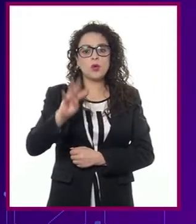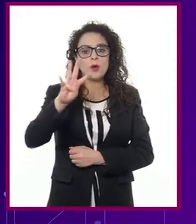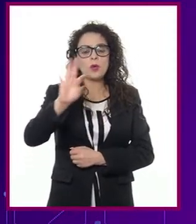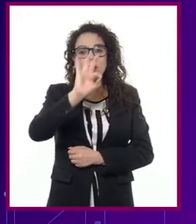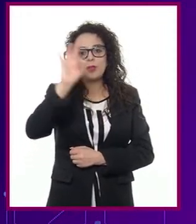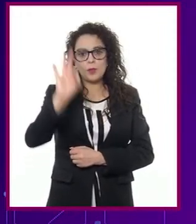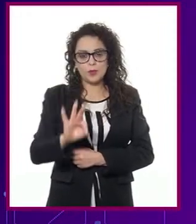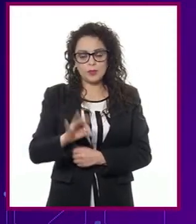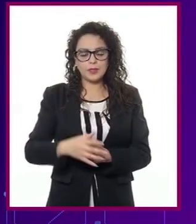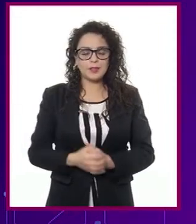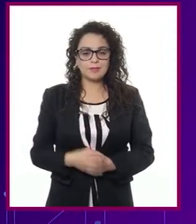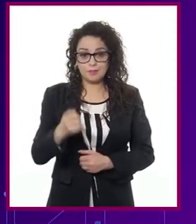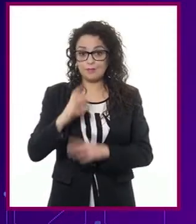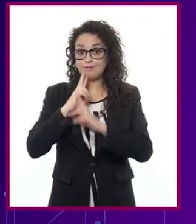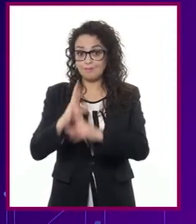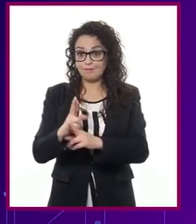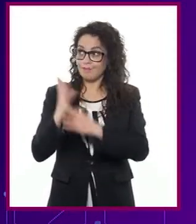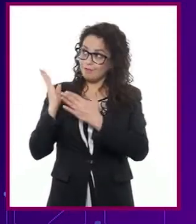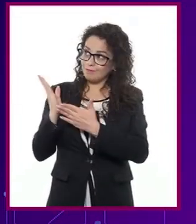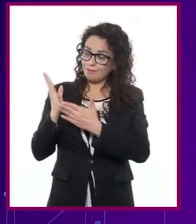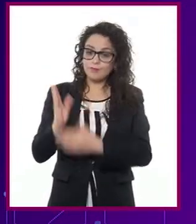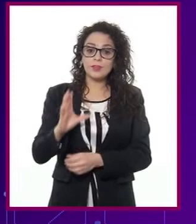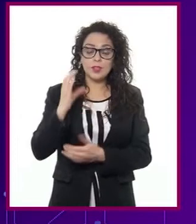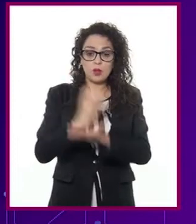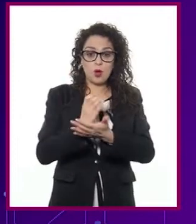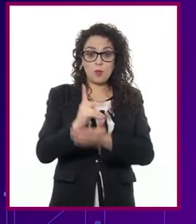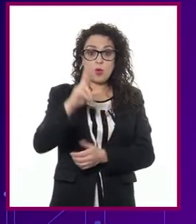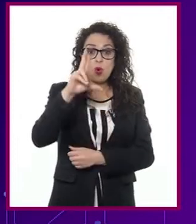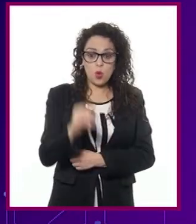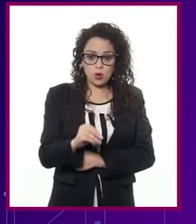64.94%, lo que significa que el cobre puro es